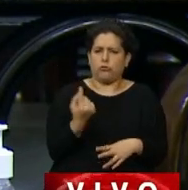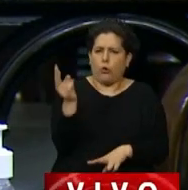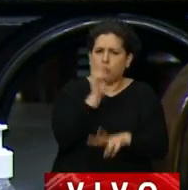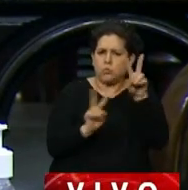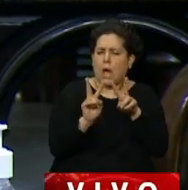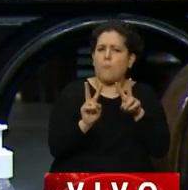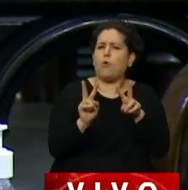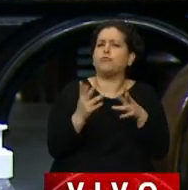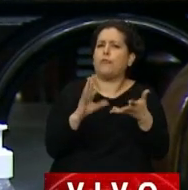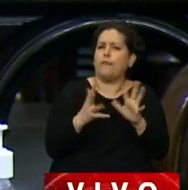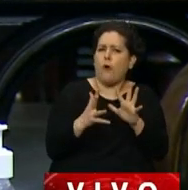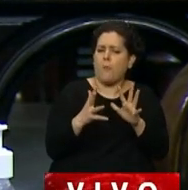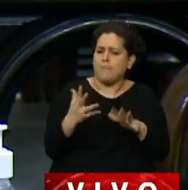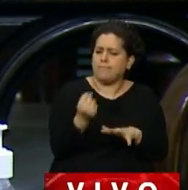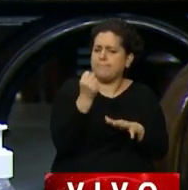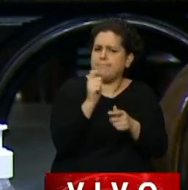reforma,